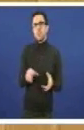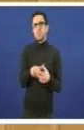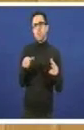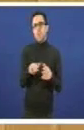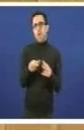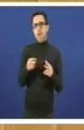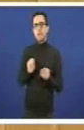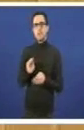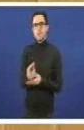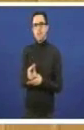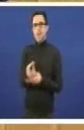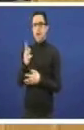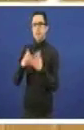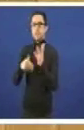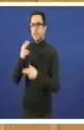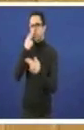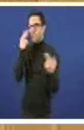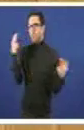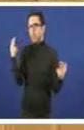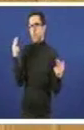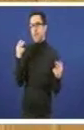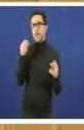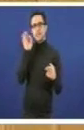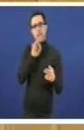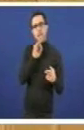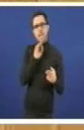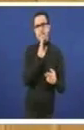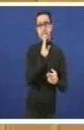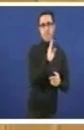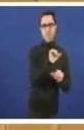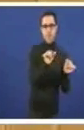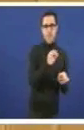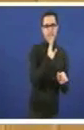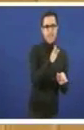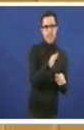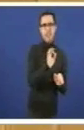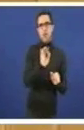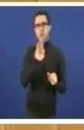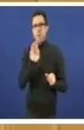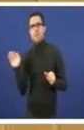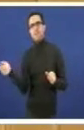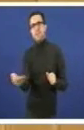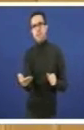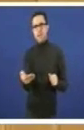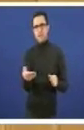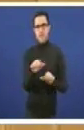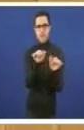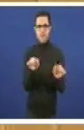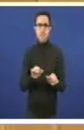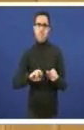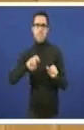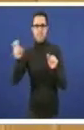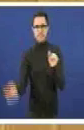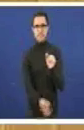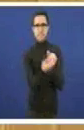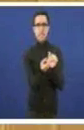as administracións públicas galegas directa ou indirectamente a través de diversas modalidades e xa lle explicamos que nes